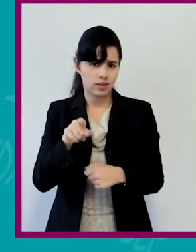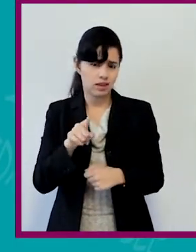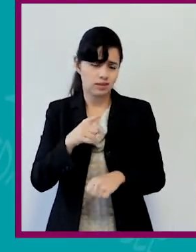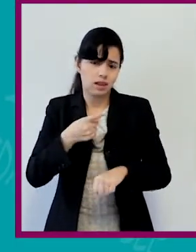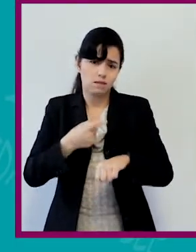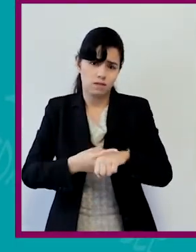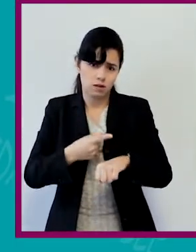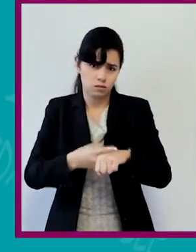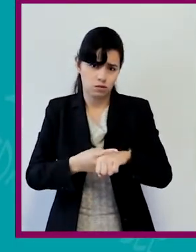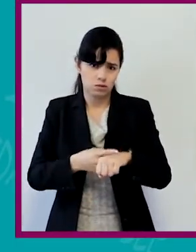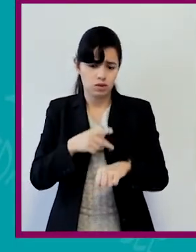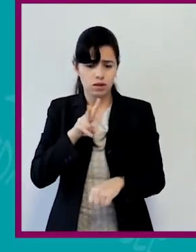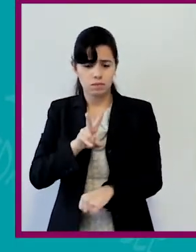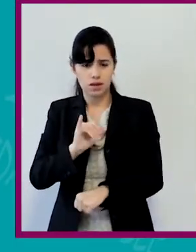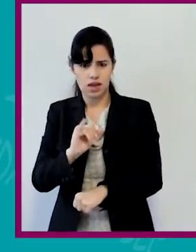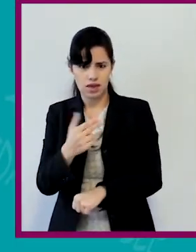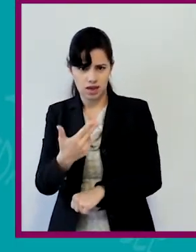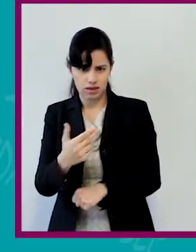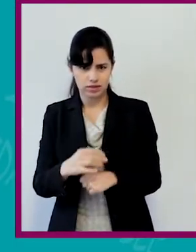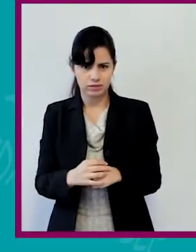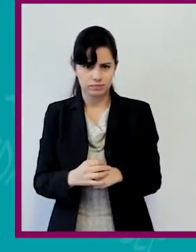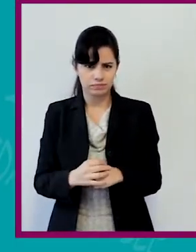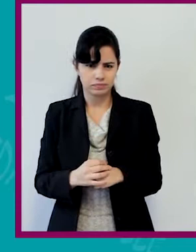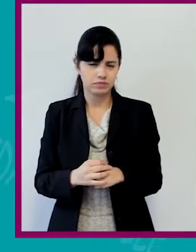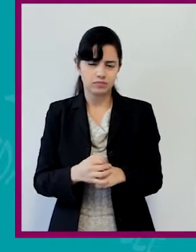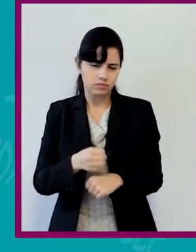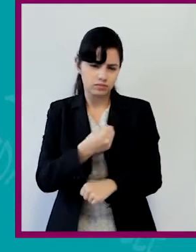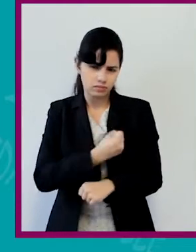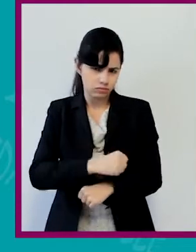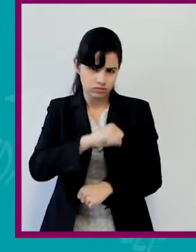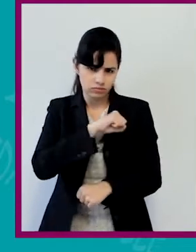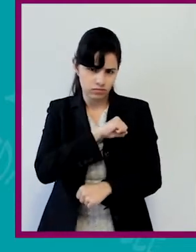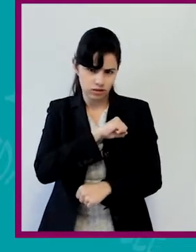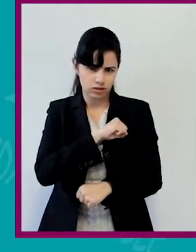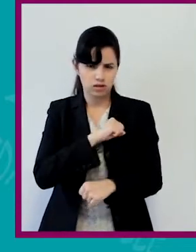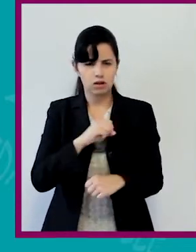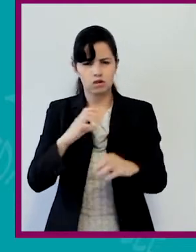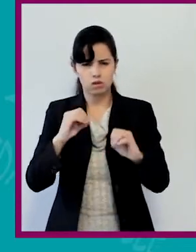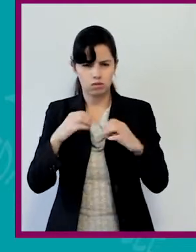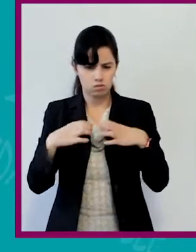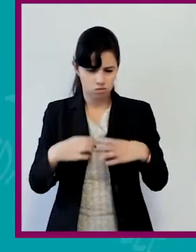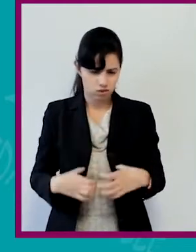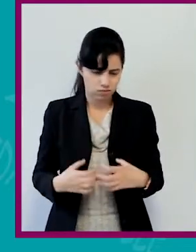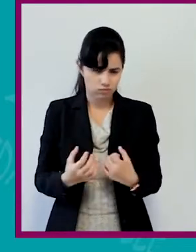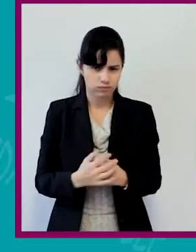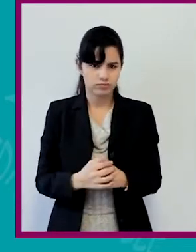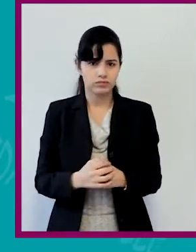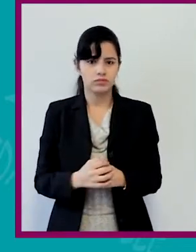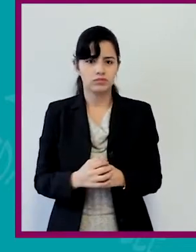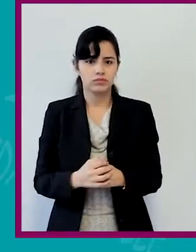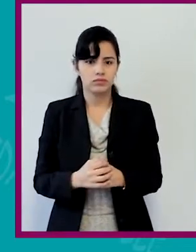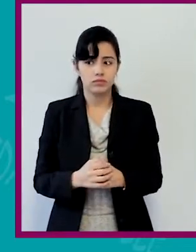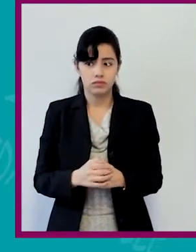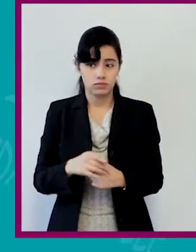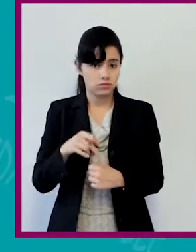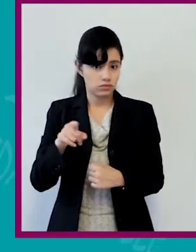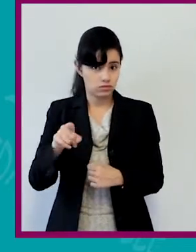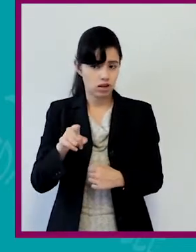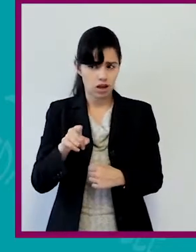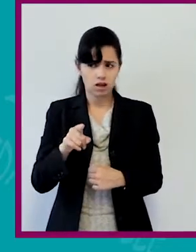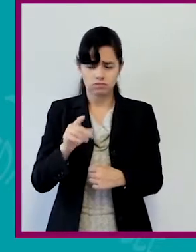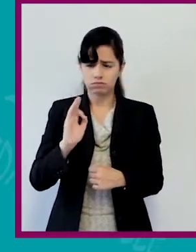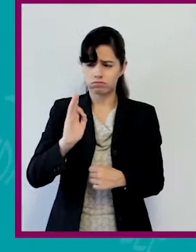situación de salud física o de condición, no las contratan y